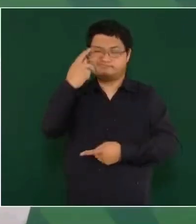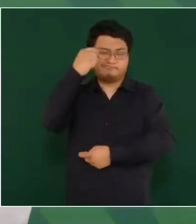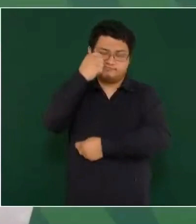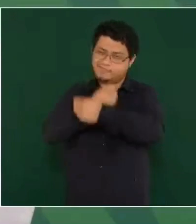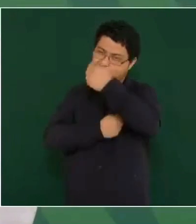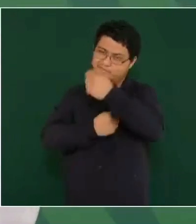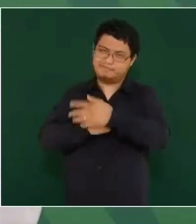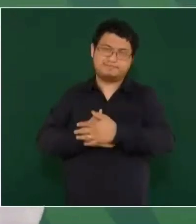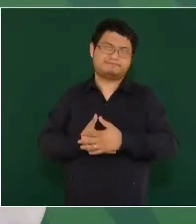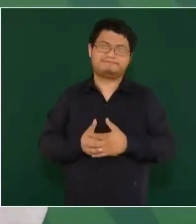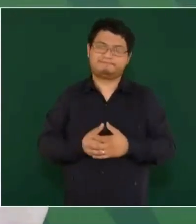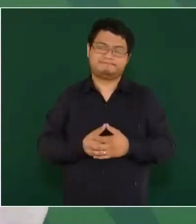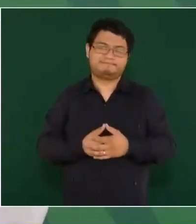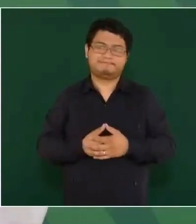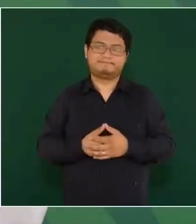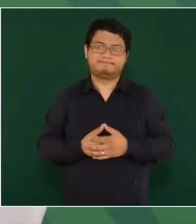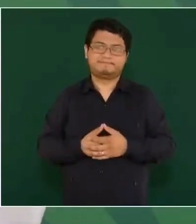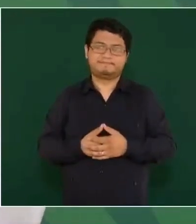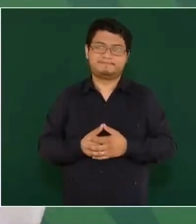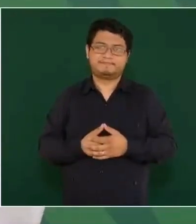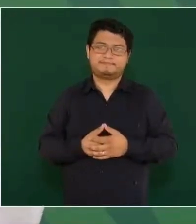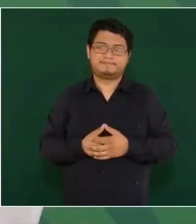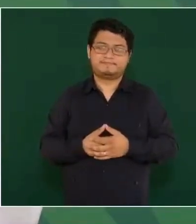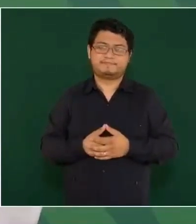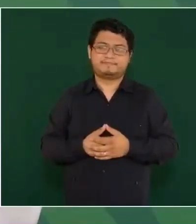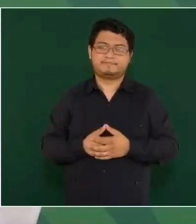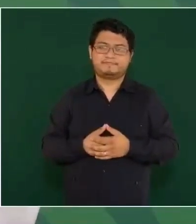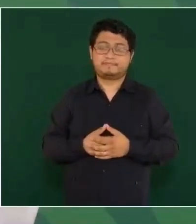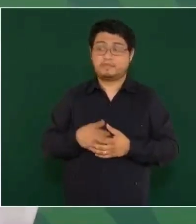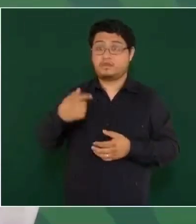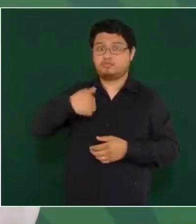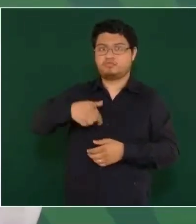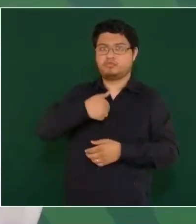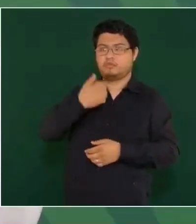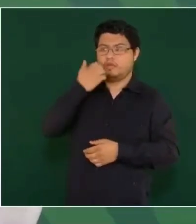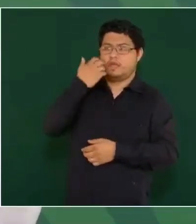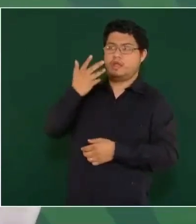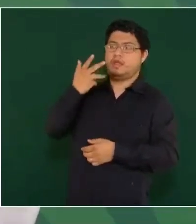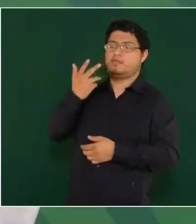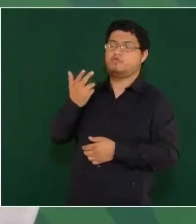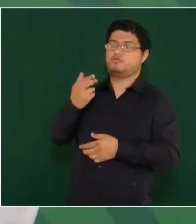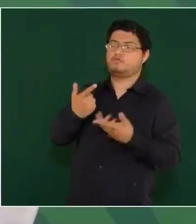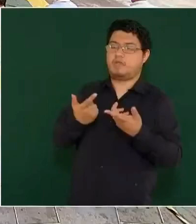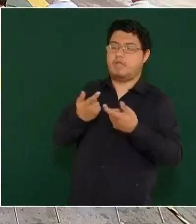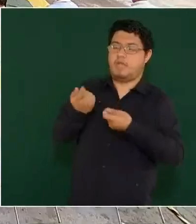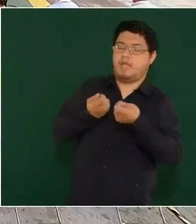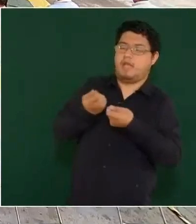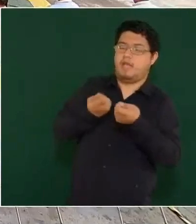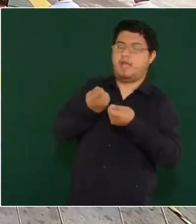este que queríamos nosotros manejar el padrón imagínense